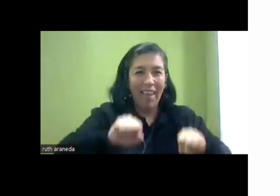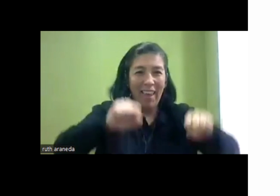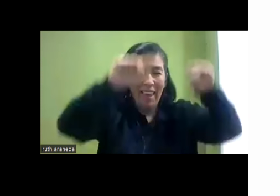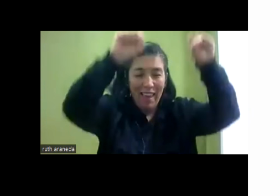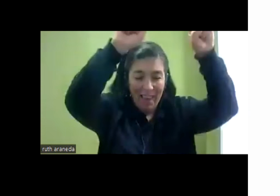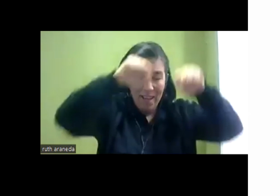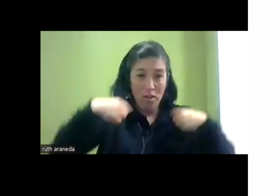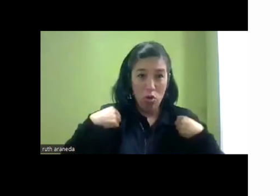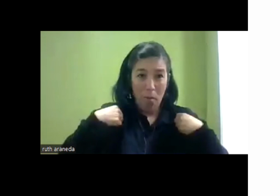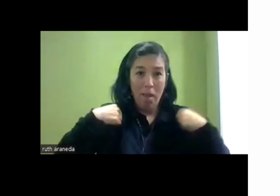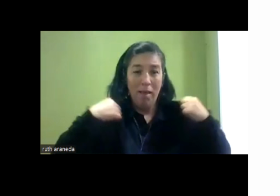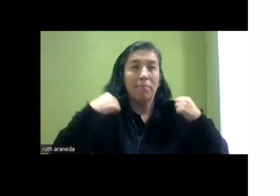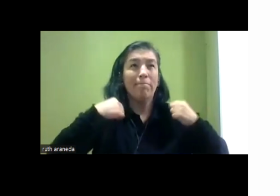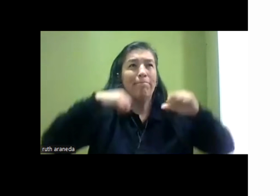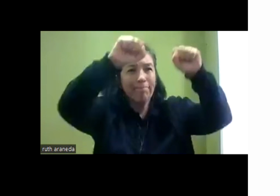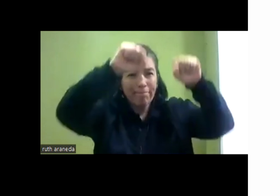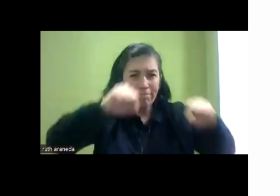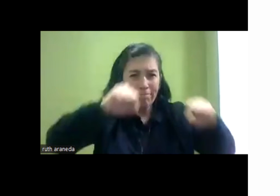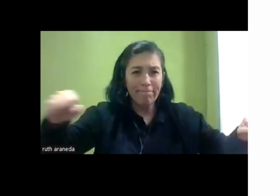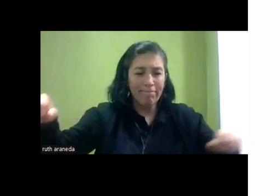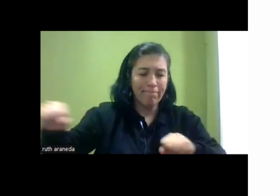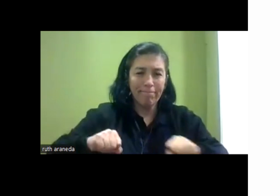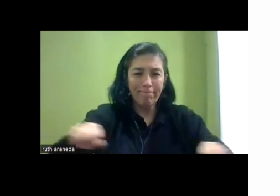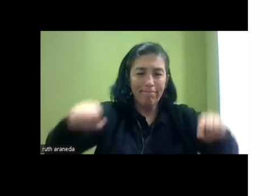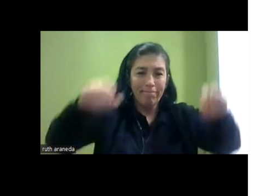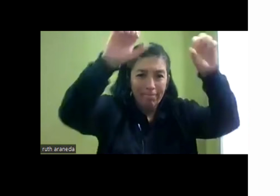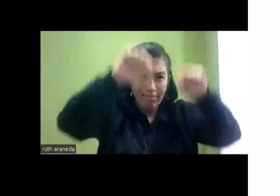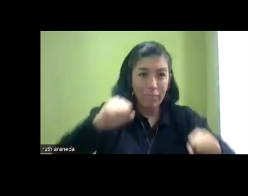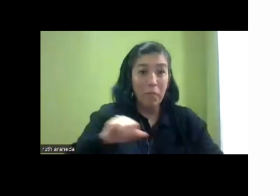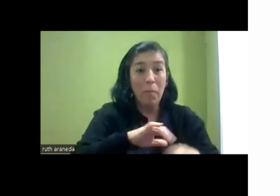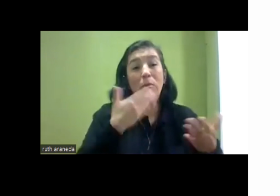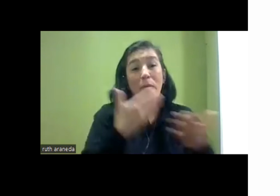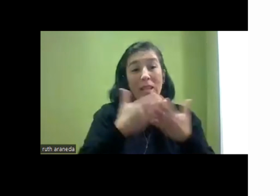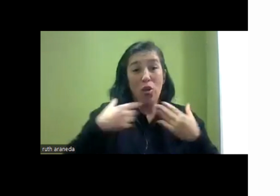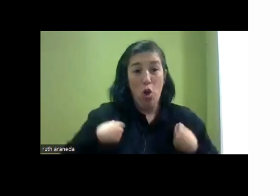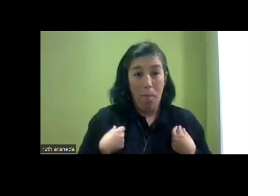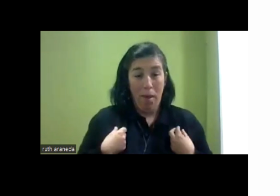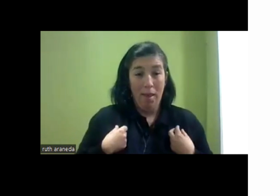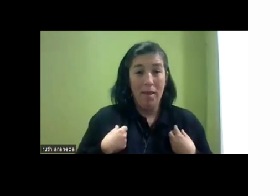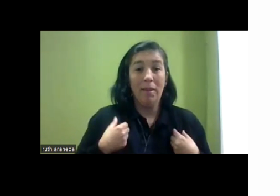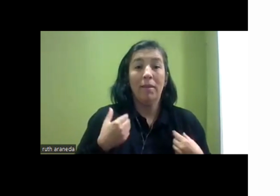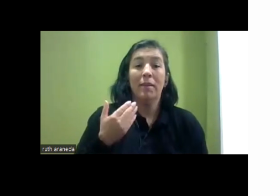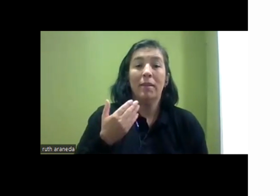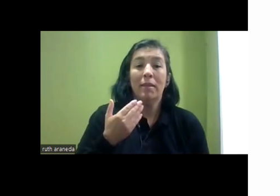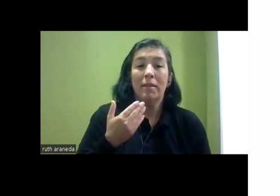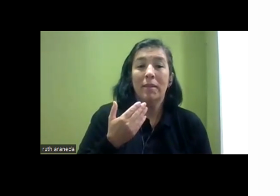prendas textiles y eso era parte de la vestimenta. Ahí vemos